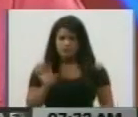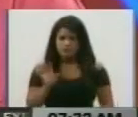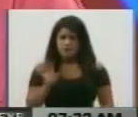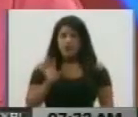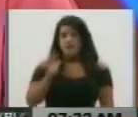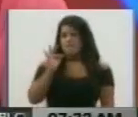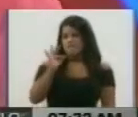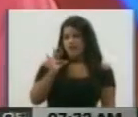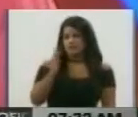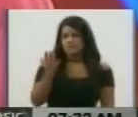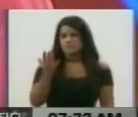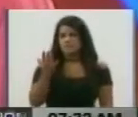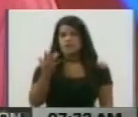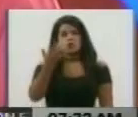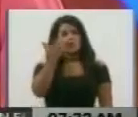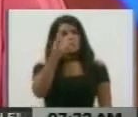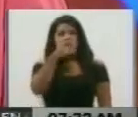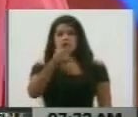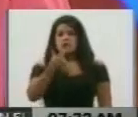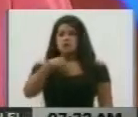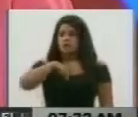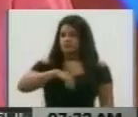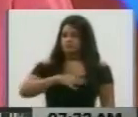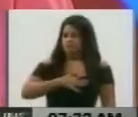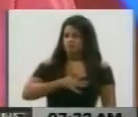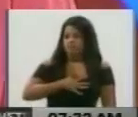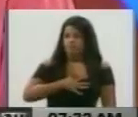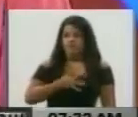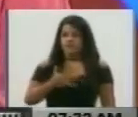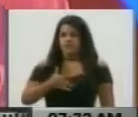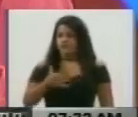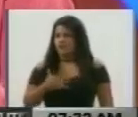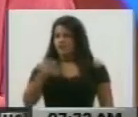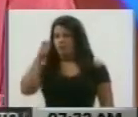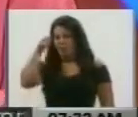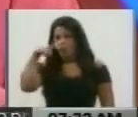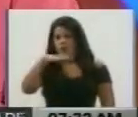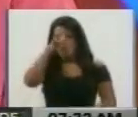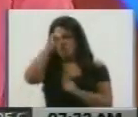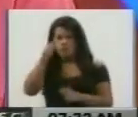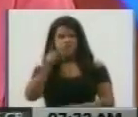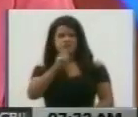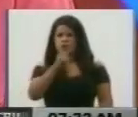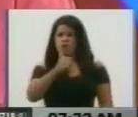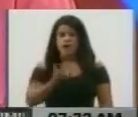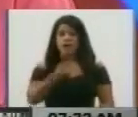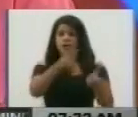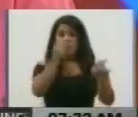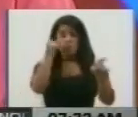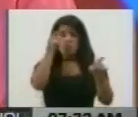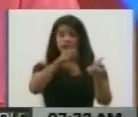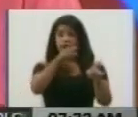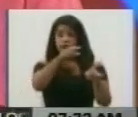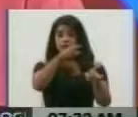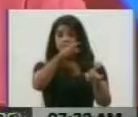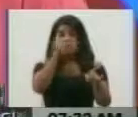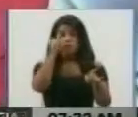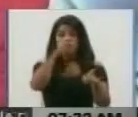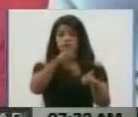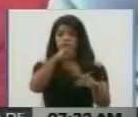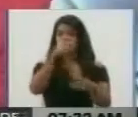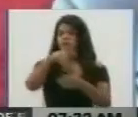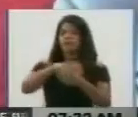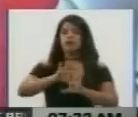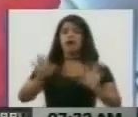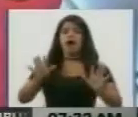digamos, muy insensible frente a los pueblos. Una señora que es capaz, frente a un resultado electoral, de decir,